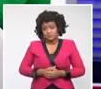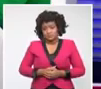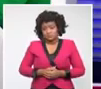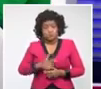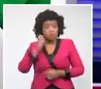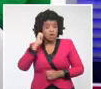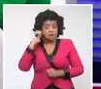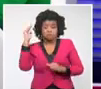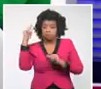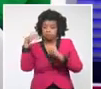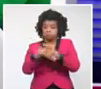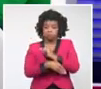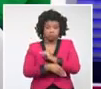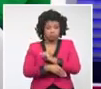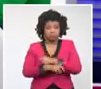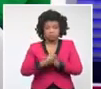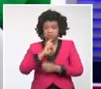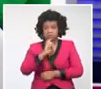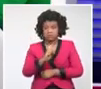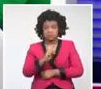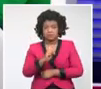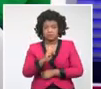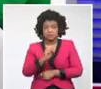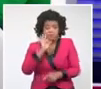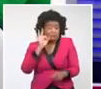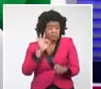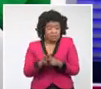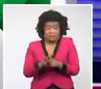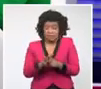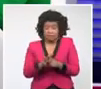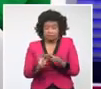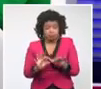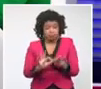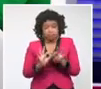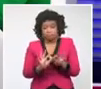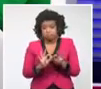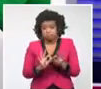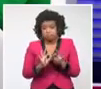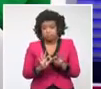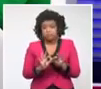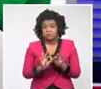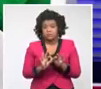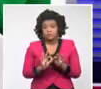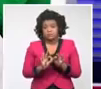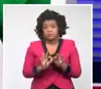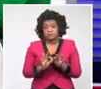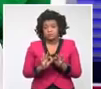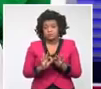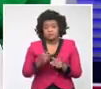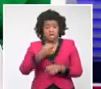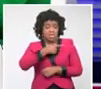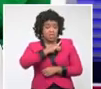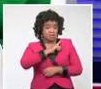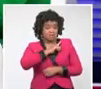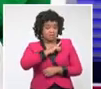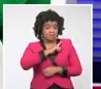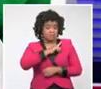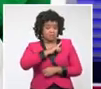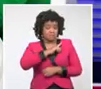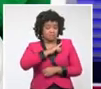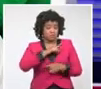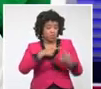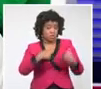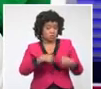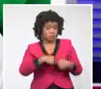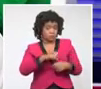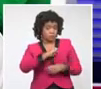presentó prácticamente desde el inicio, pues en un momento determinado, en el día de ayer, hace una parada